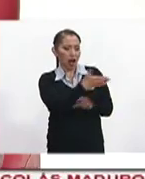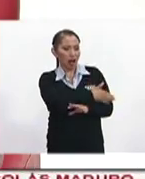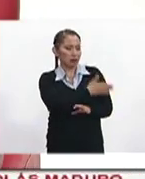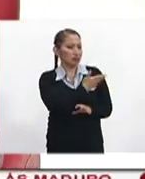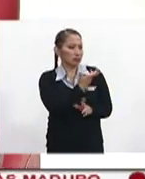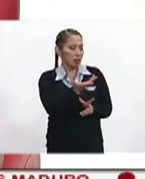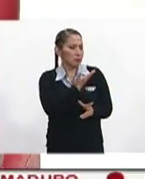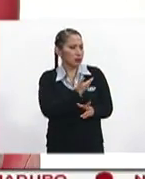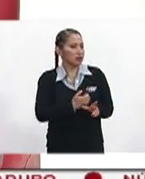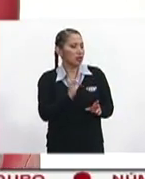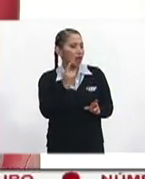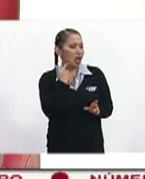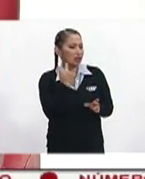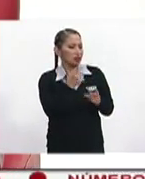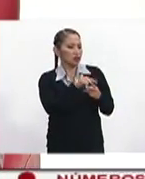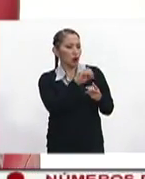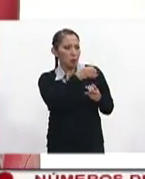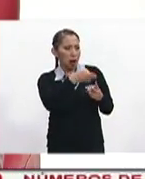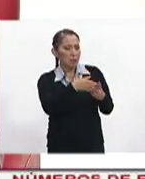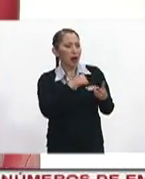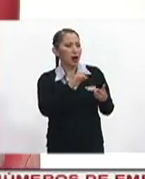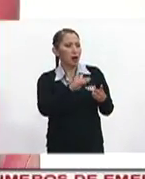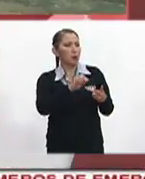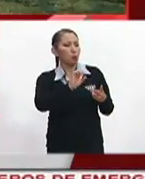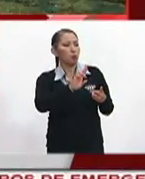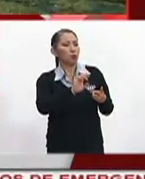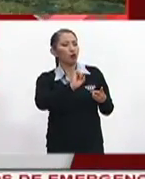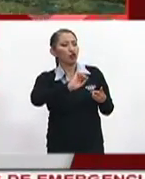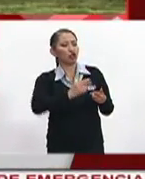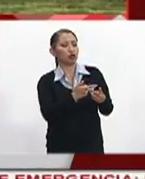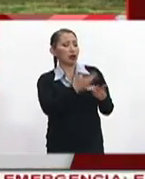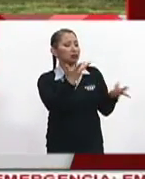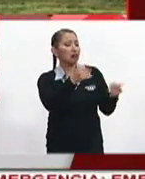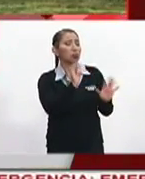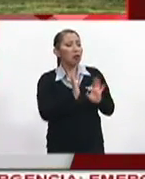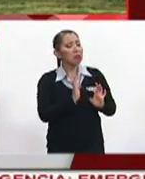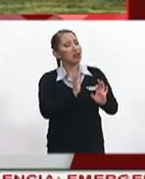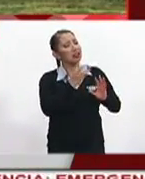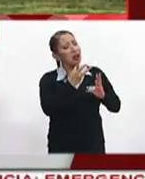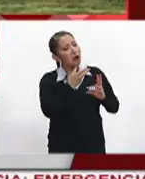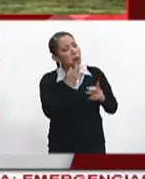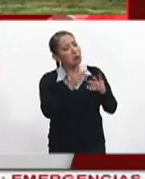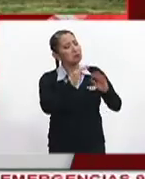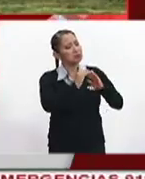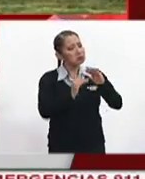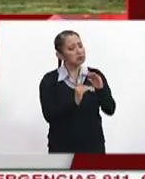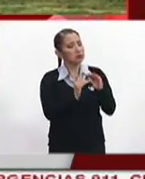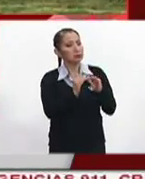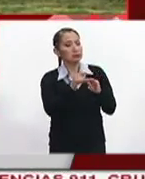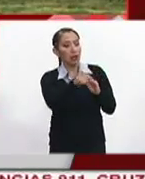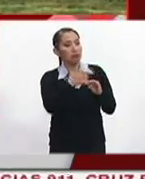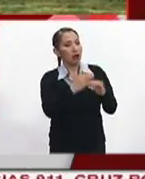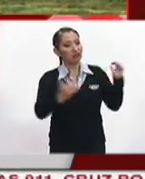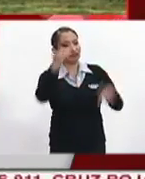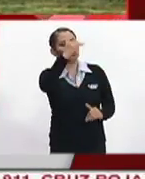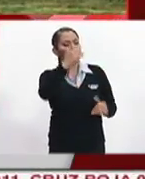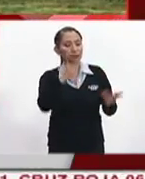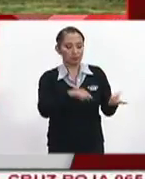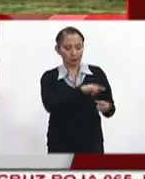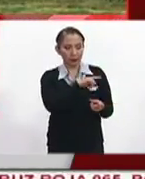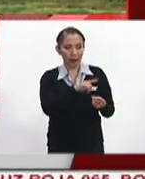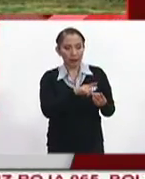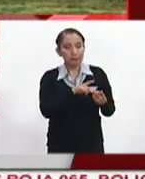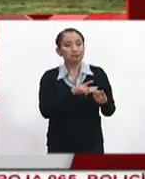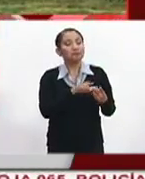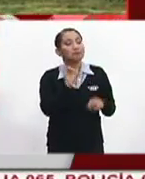la manera en la que lo hicieron tanto el presidente Obama como el presidente Bush, que lo hicieron pues, de una manera un poquito más bajo el perfil. Y el otro